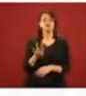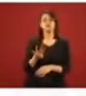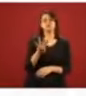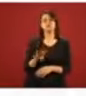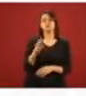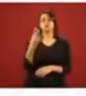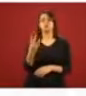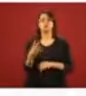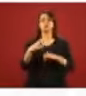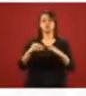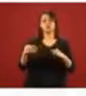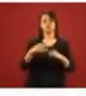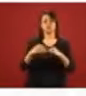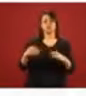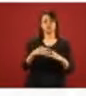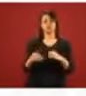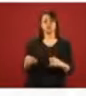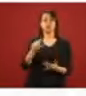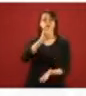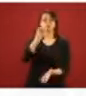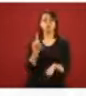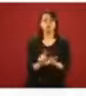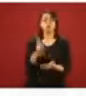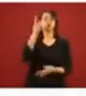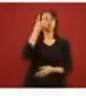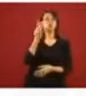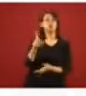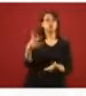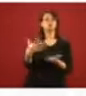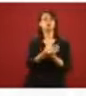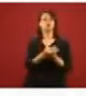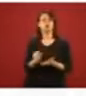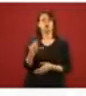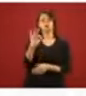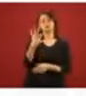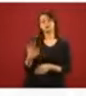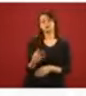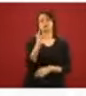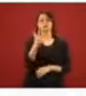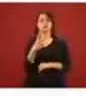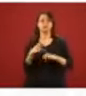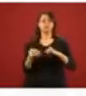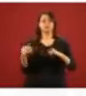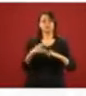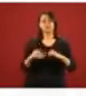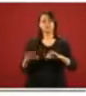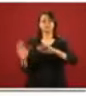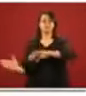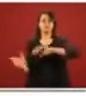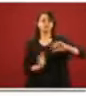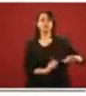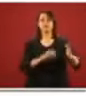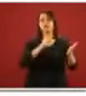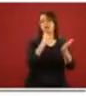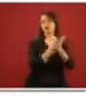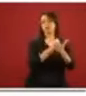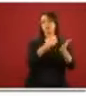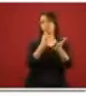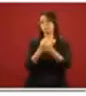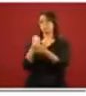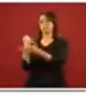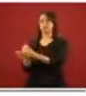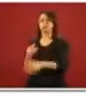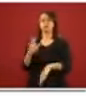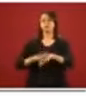con 4 centavos por litro, con un margen de 48 centavos. Si lo vemos por marcas, vemos que las